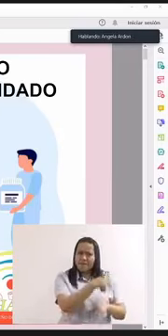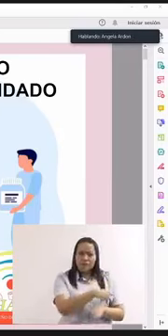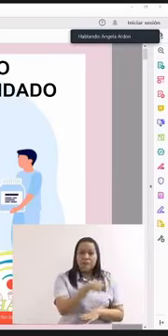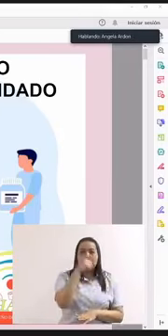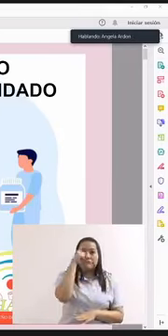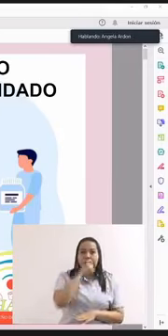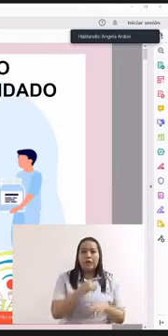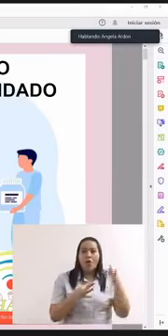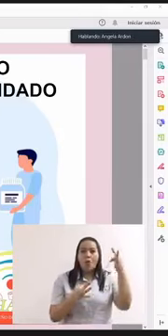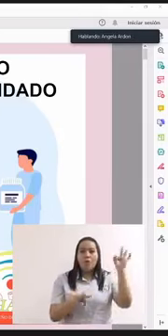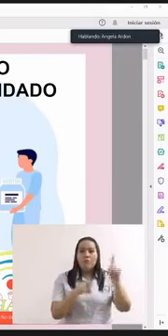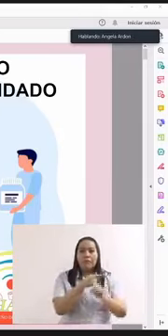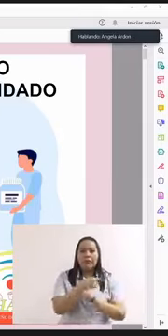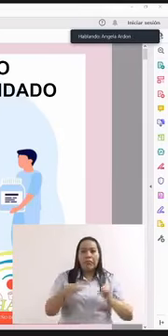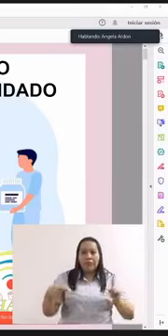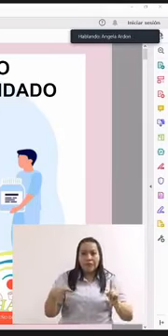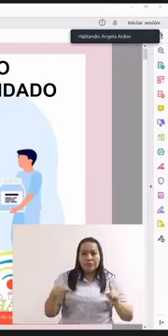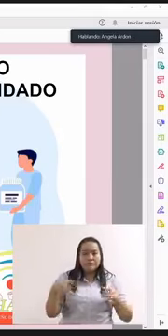página.